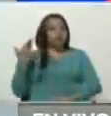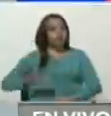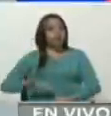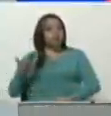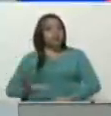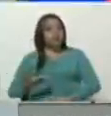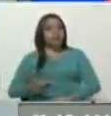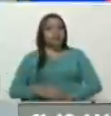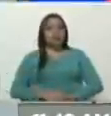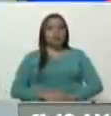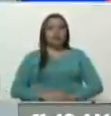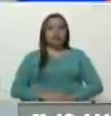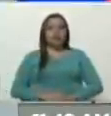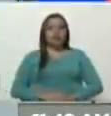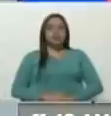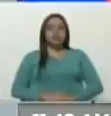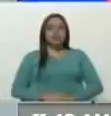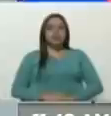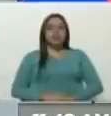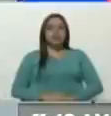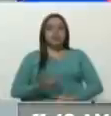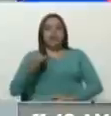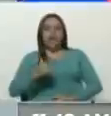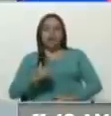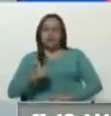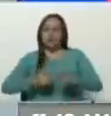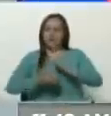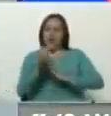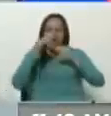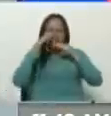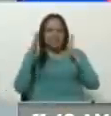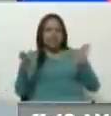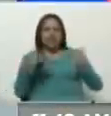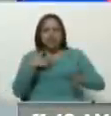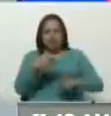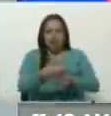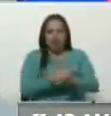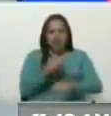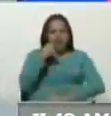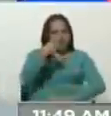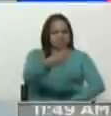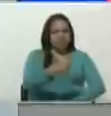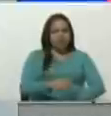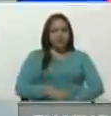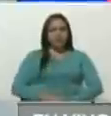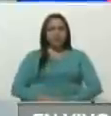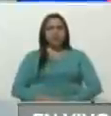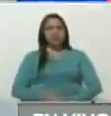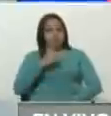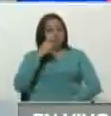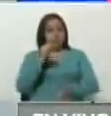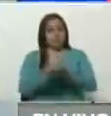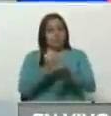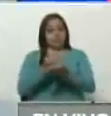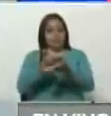yo creo que va a atraer todavía más atención que todo lo que yo he dicho antes. Fíjense,